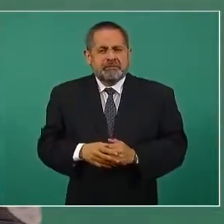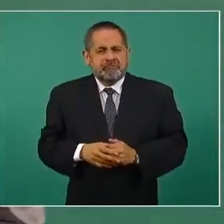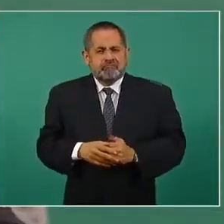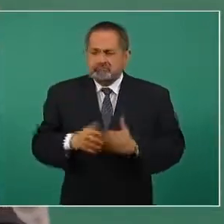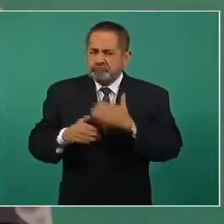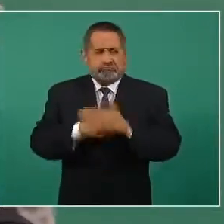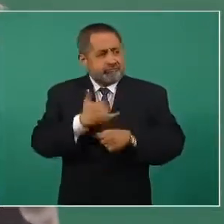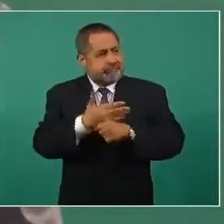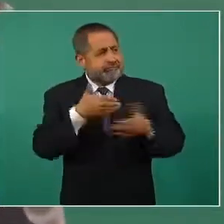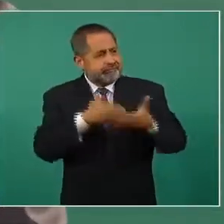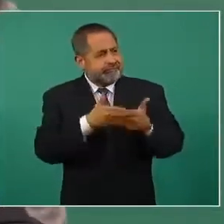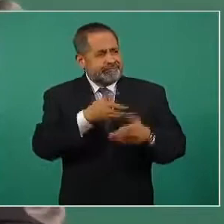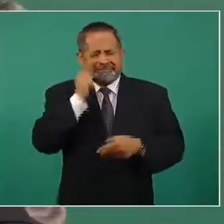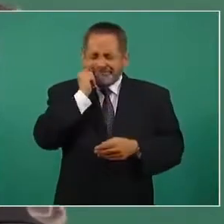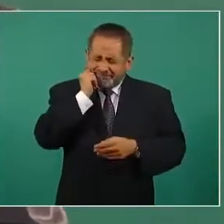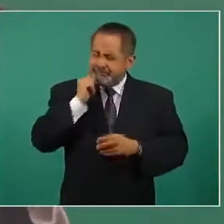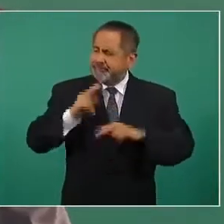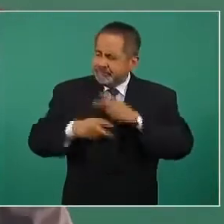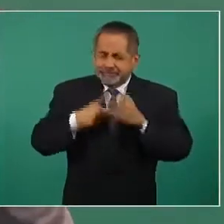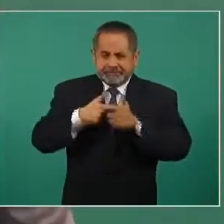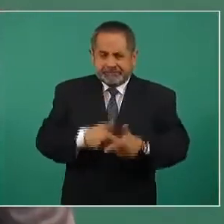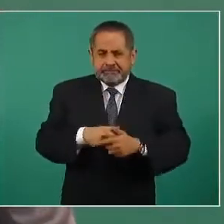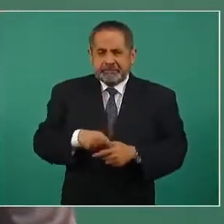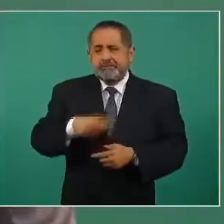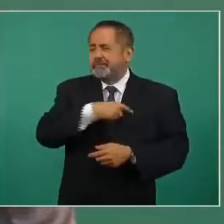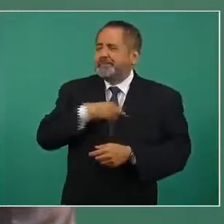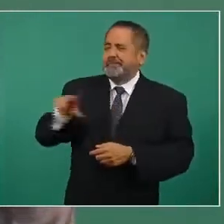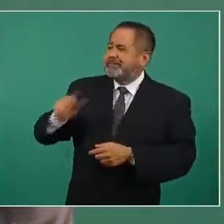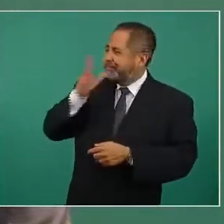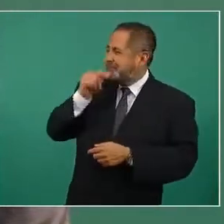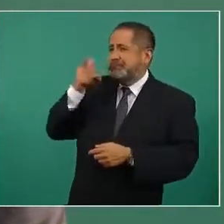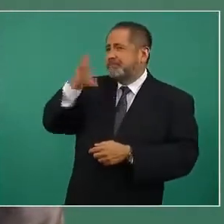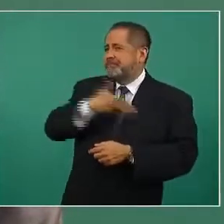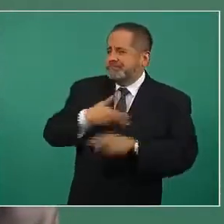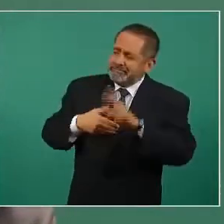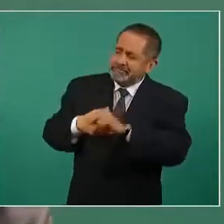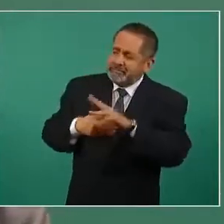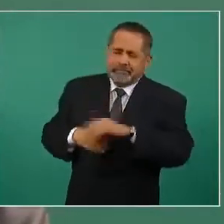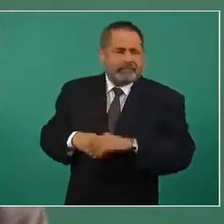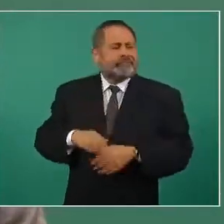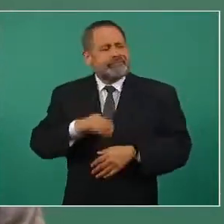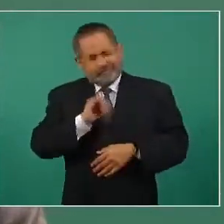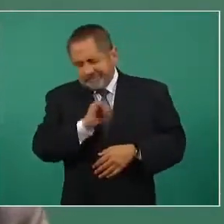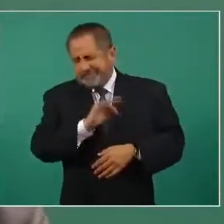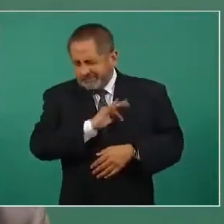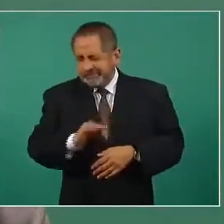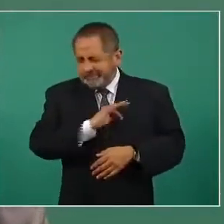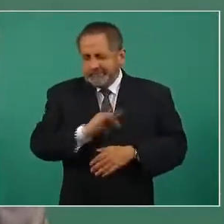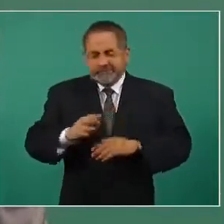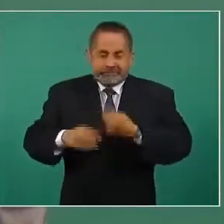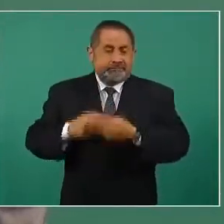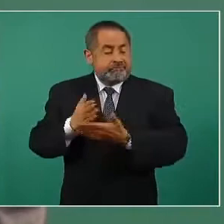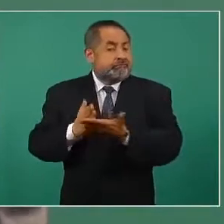y decían no va a ser posible. Cuando invité a algunos,